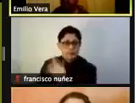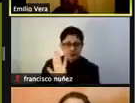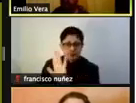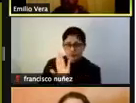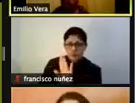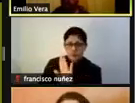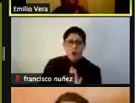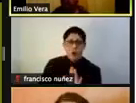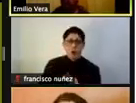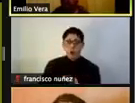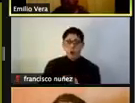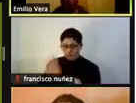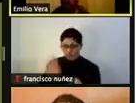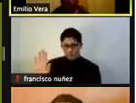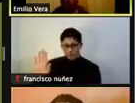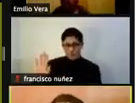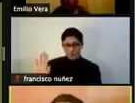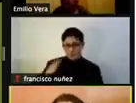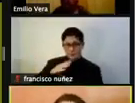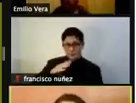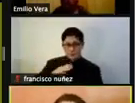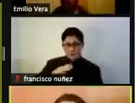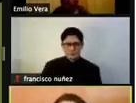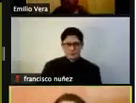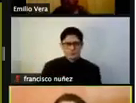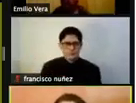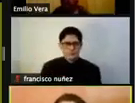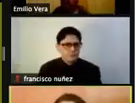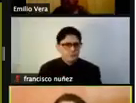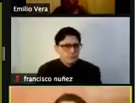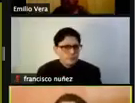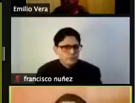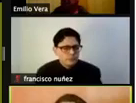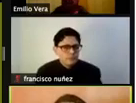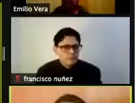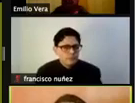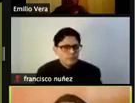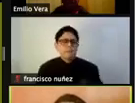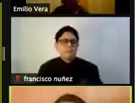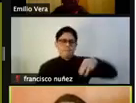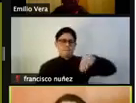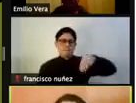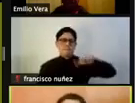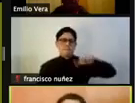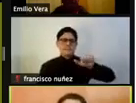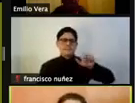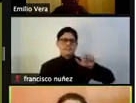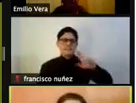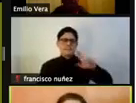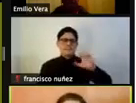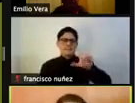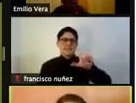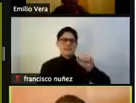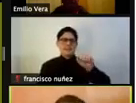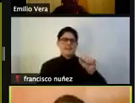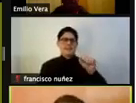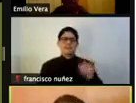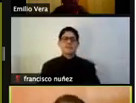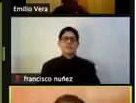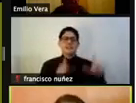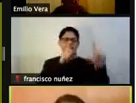Marisela Ortega pregunta acerca de las imágenes de relieve y subsuelo